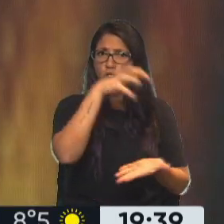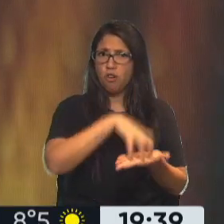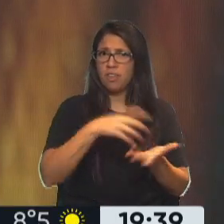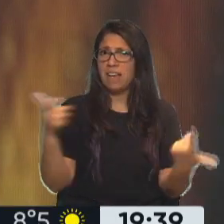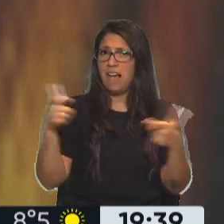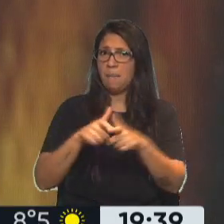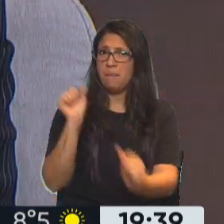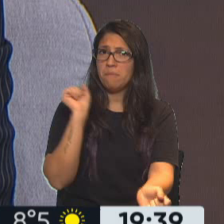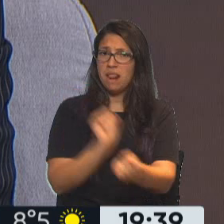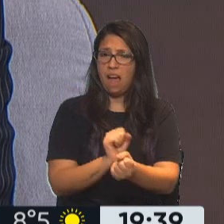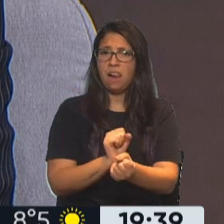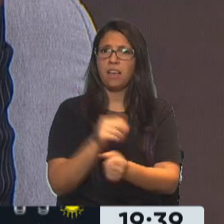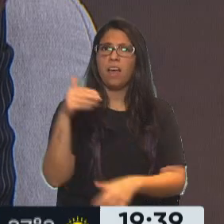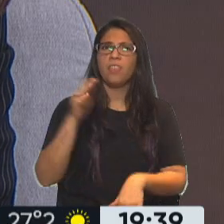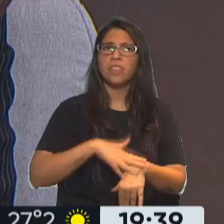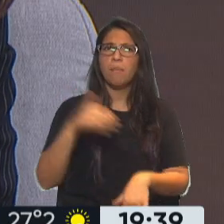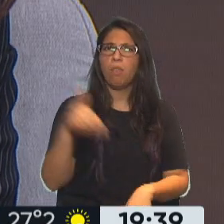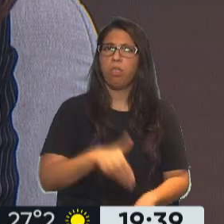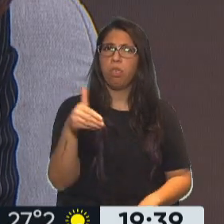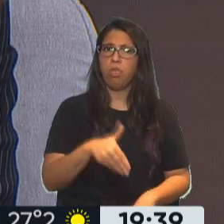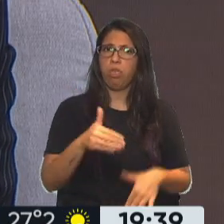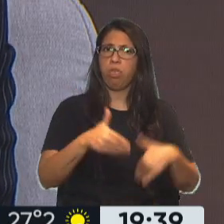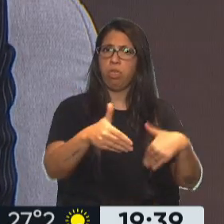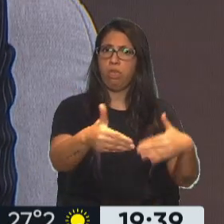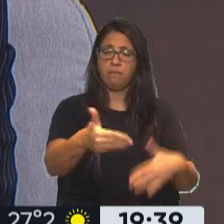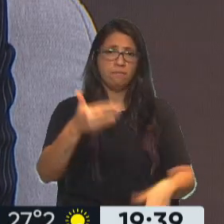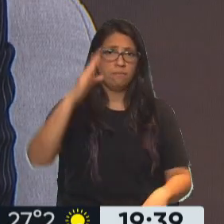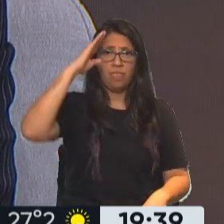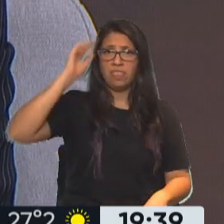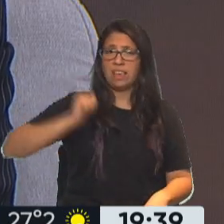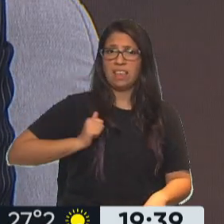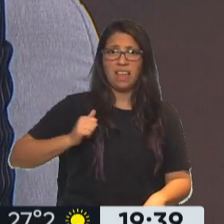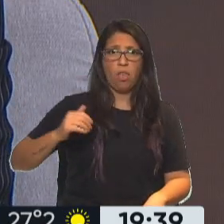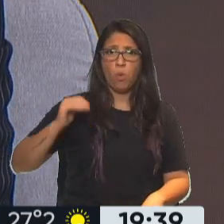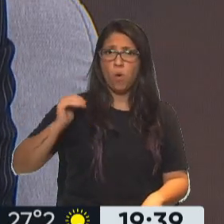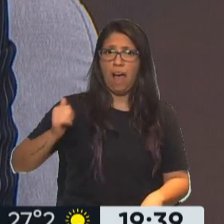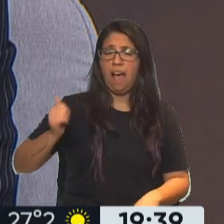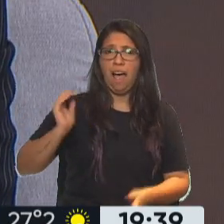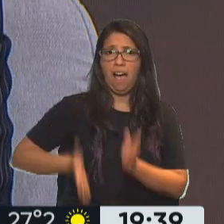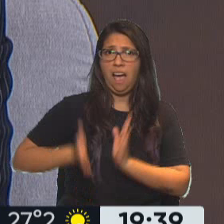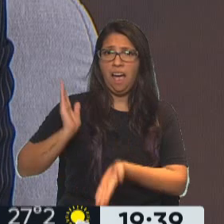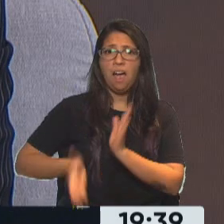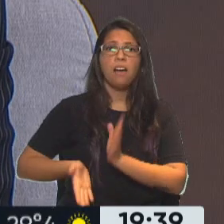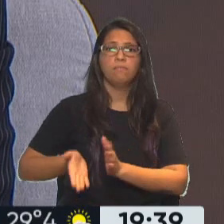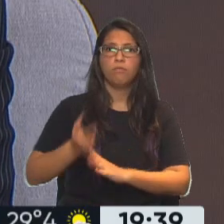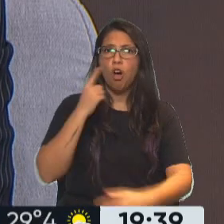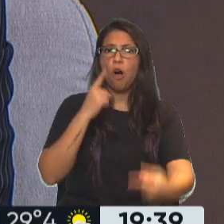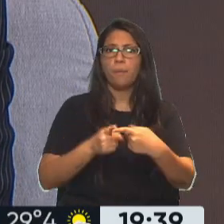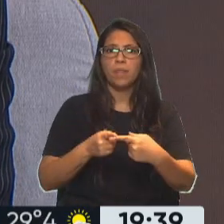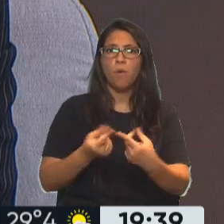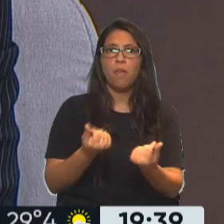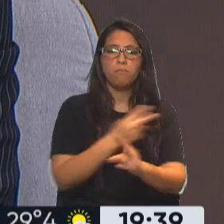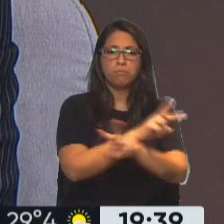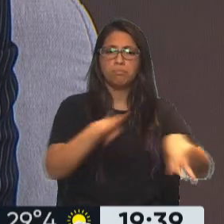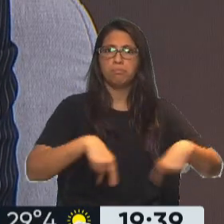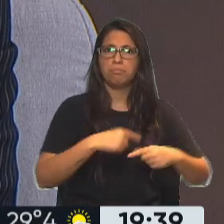que ralentizó esta situación. Por eso digo, no perdamos de vista que la dictadura cívico-militar tuvo un propósito de distribución regresiva del